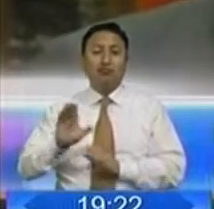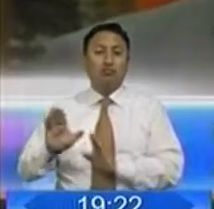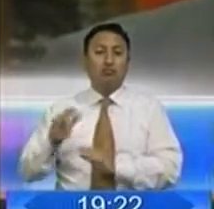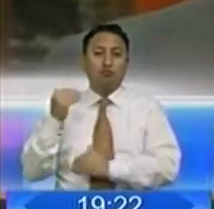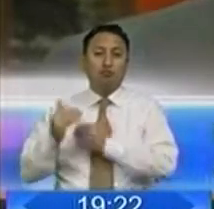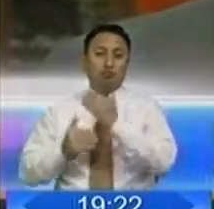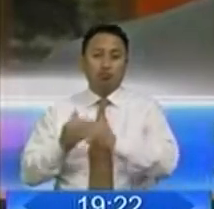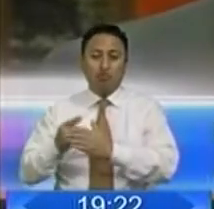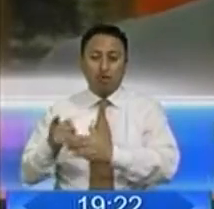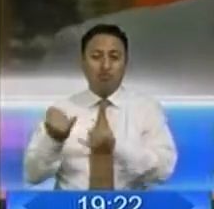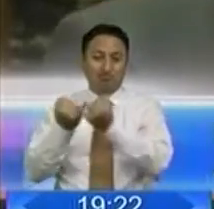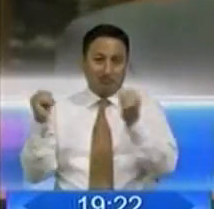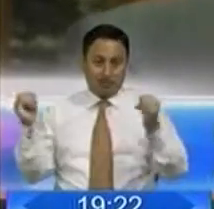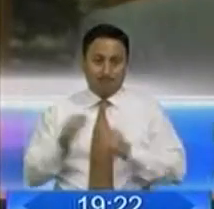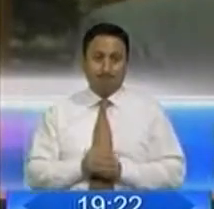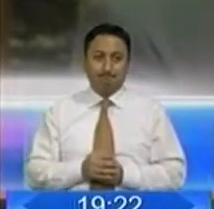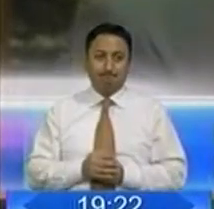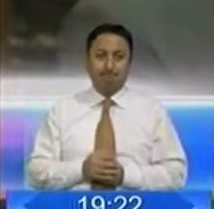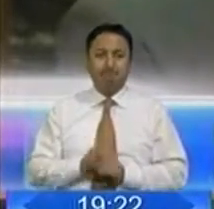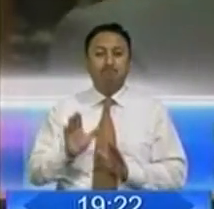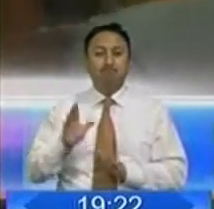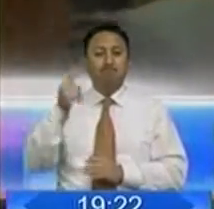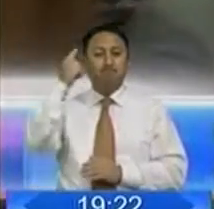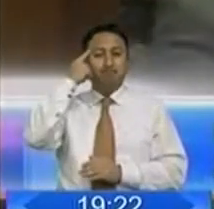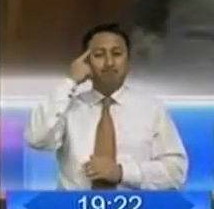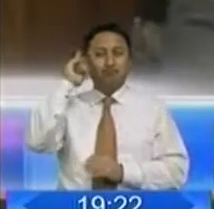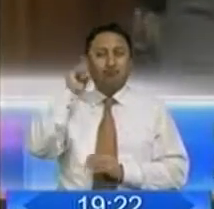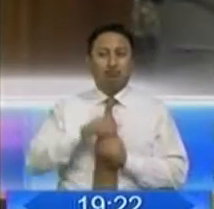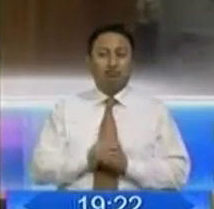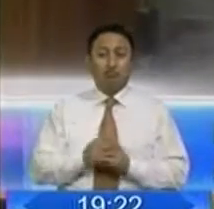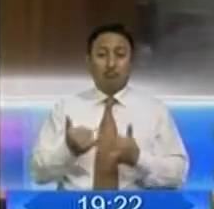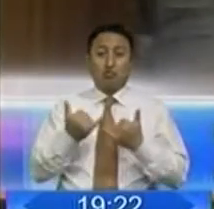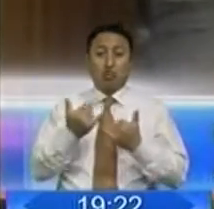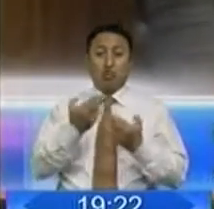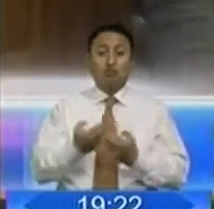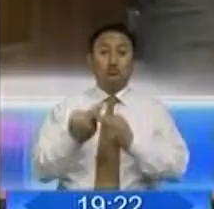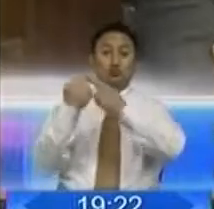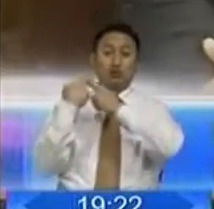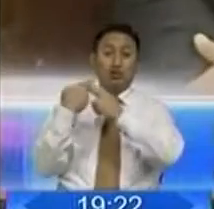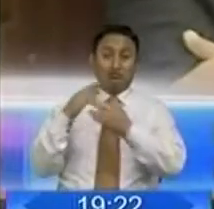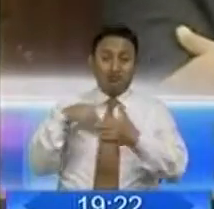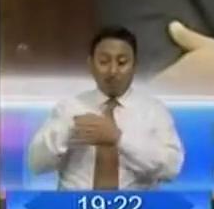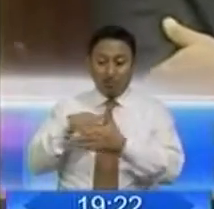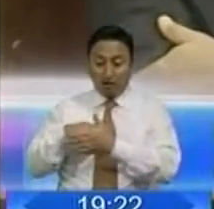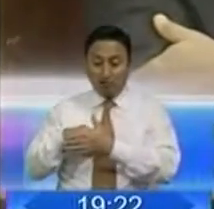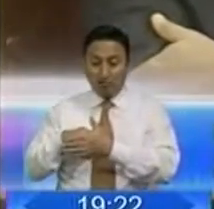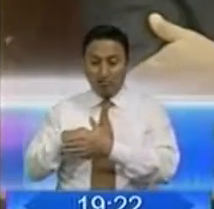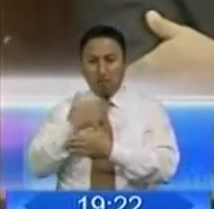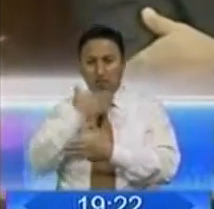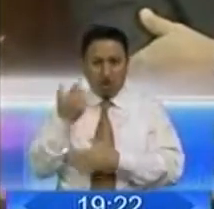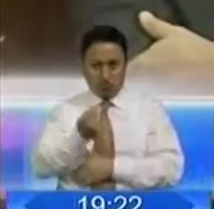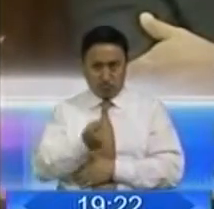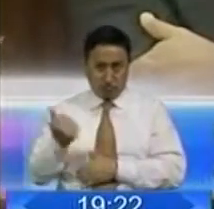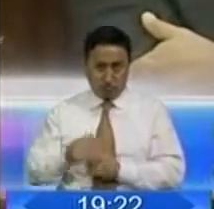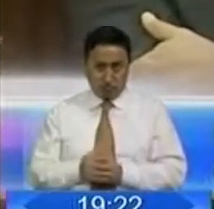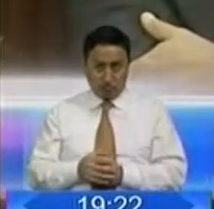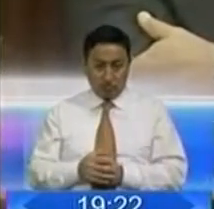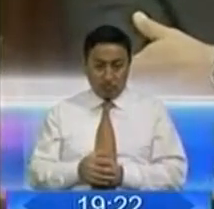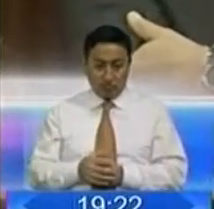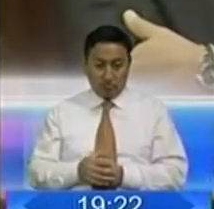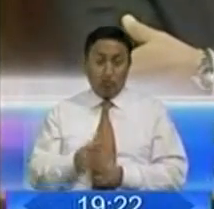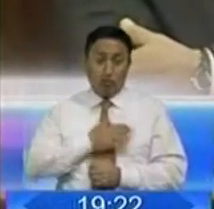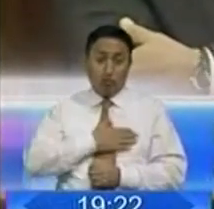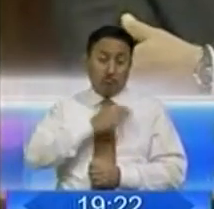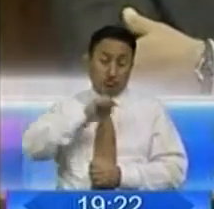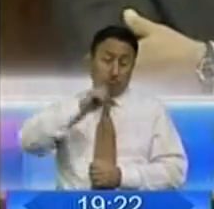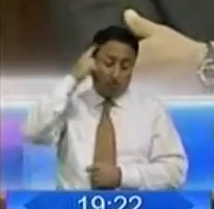tenga independencia. ¿Se pensaría entonces, más allá que limitar las competencias, eliminarlo definitivamente? Al menos esa es mi